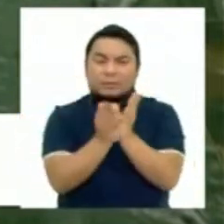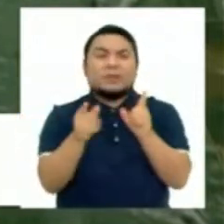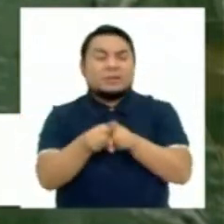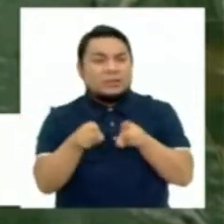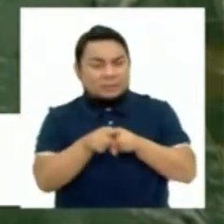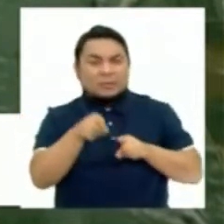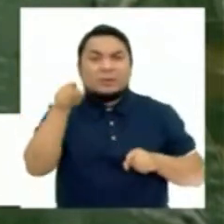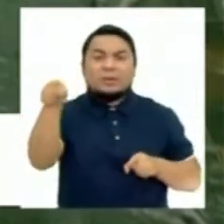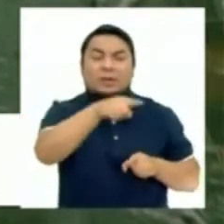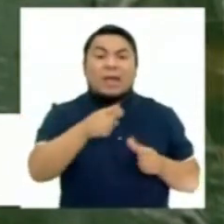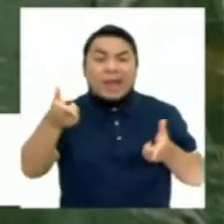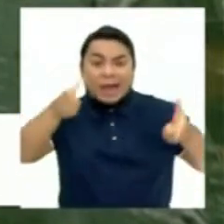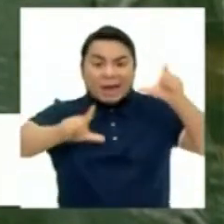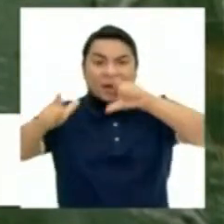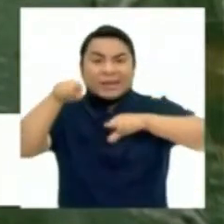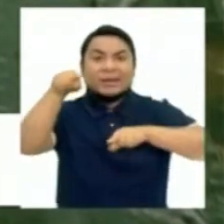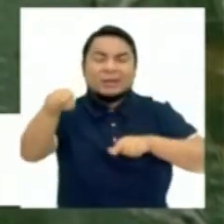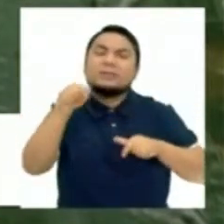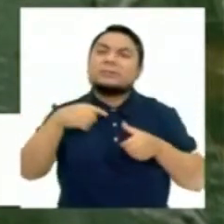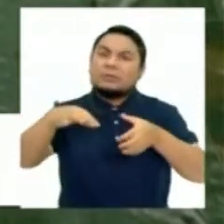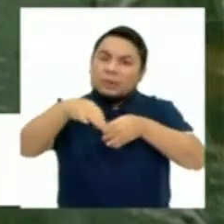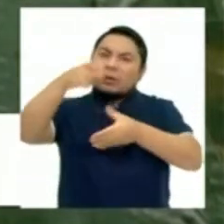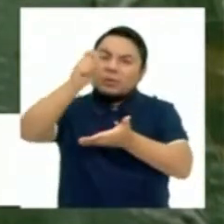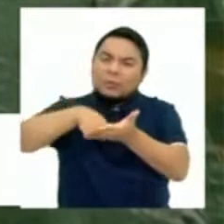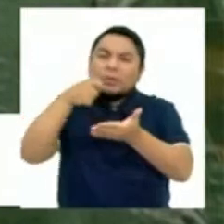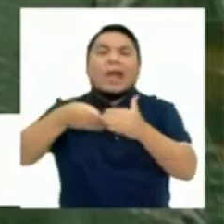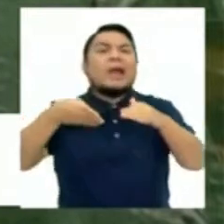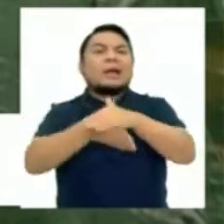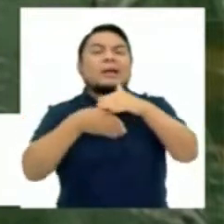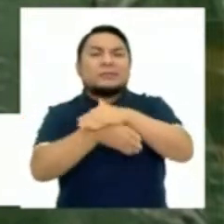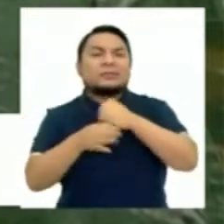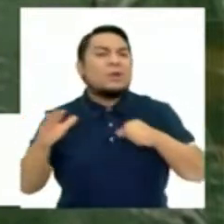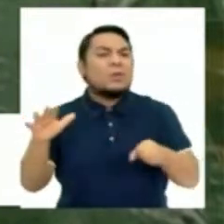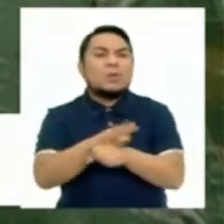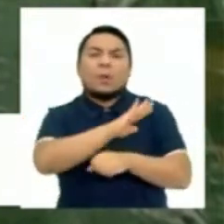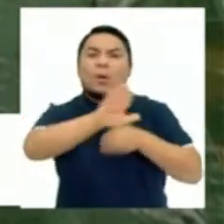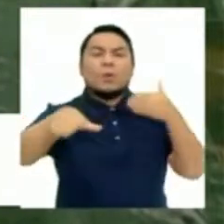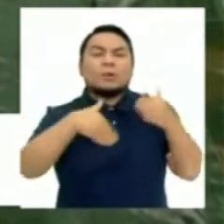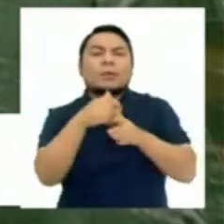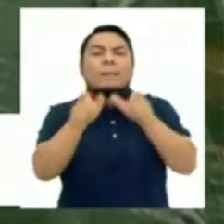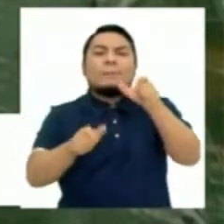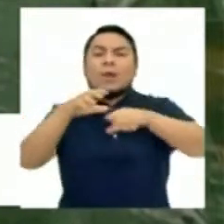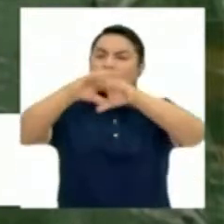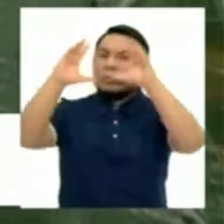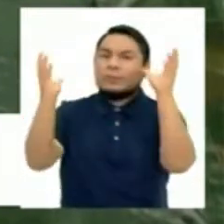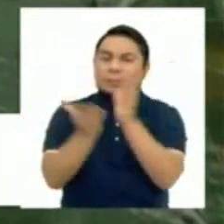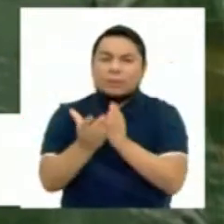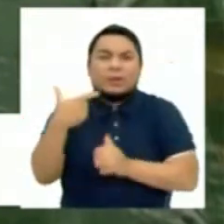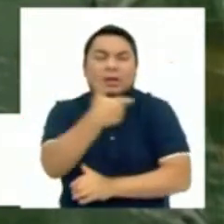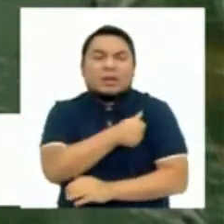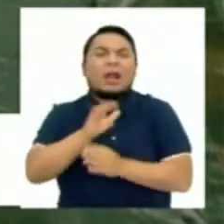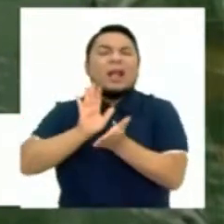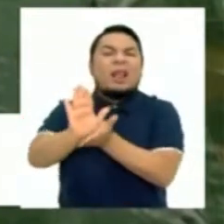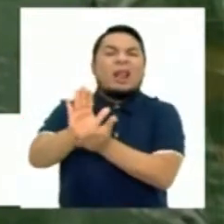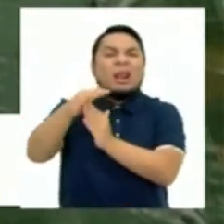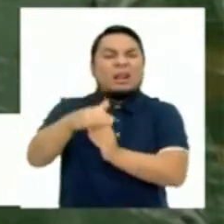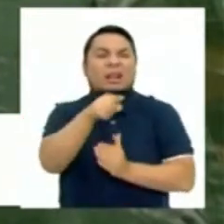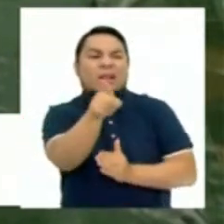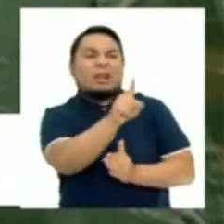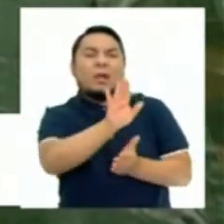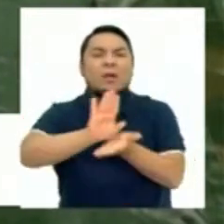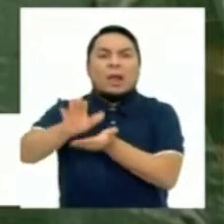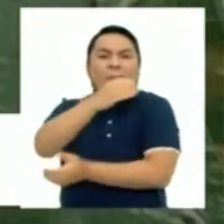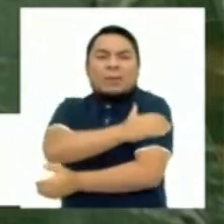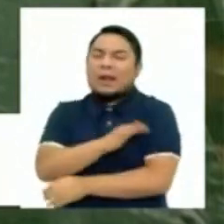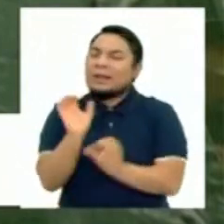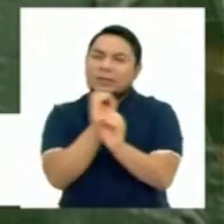las patentes para garantizar el acceso universal a las vacunas para todos los habitantes del planeta sin discriminación ni